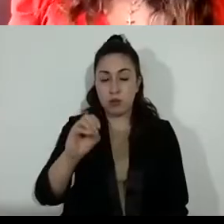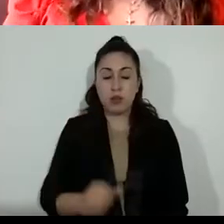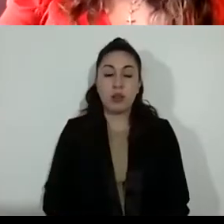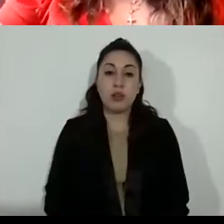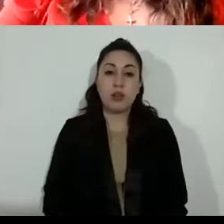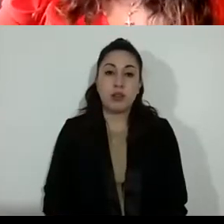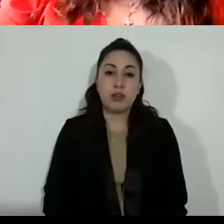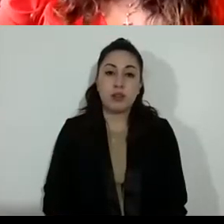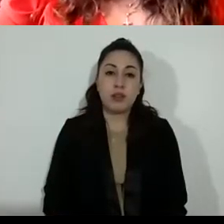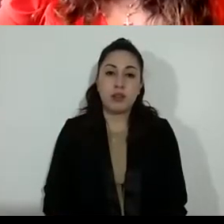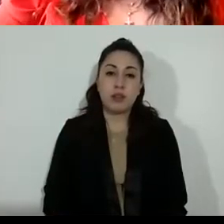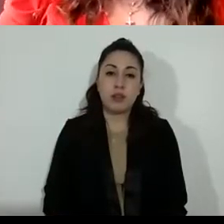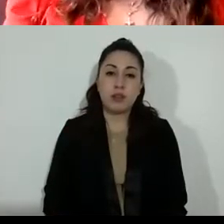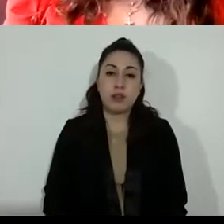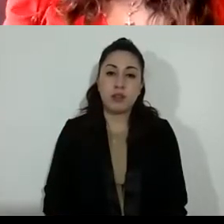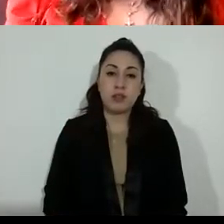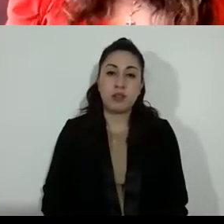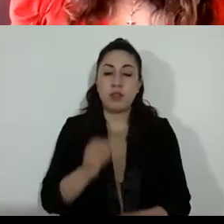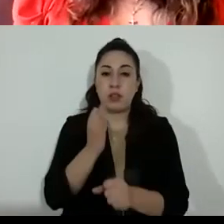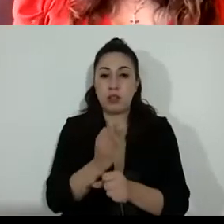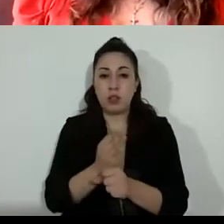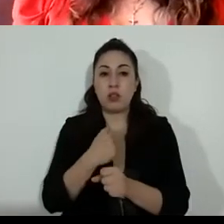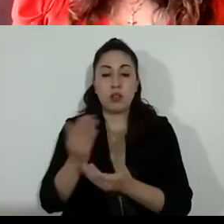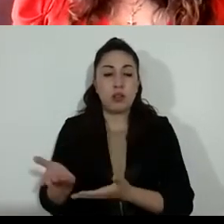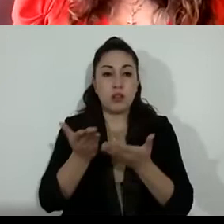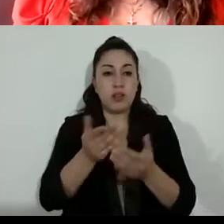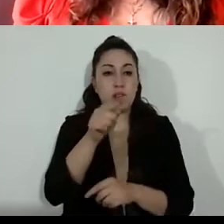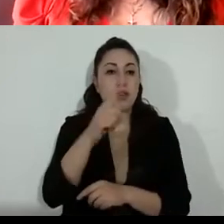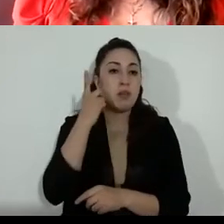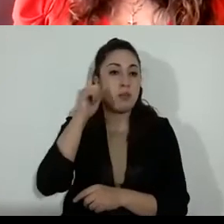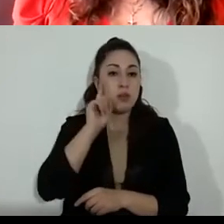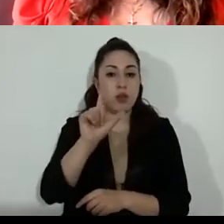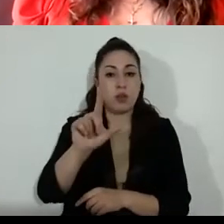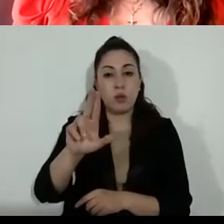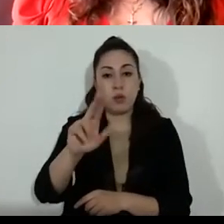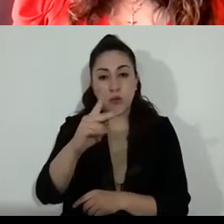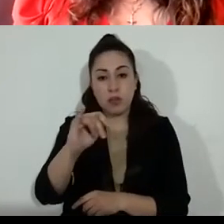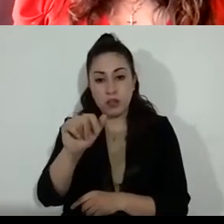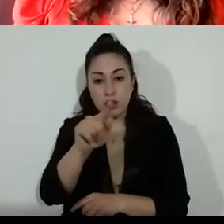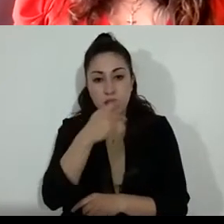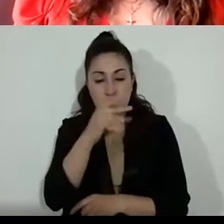Permítame ahorita darle la palabra a la diputada Lupita Morales.